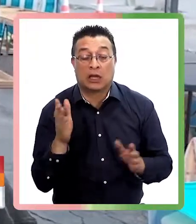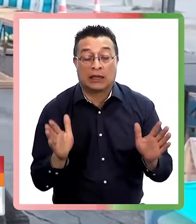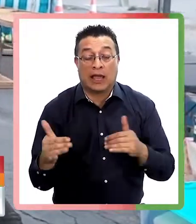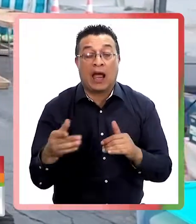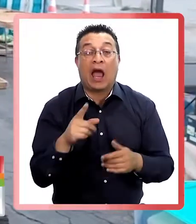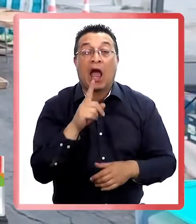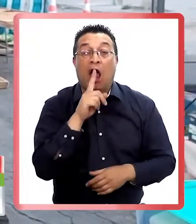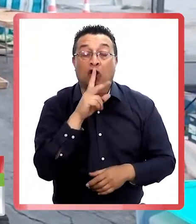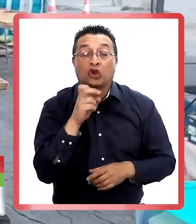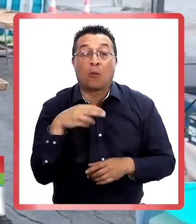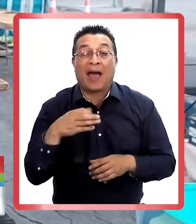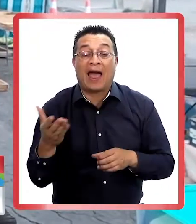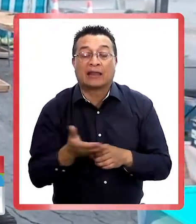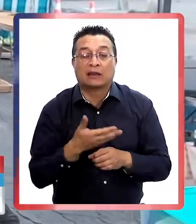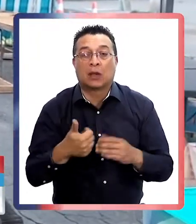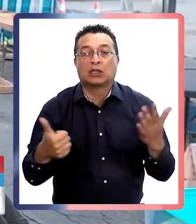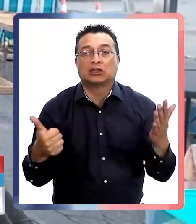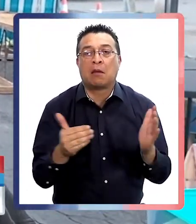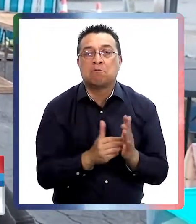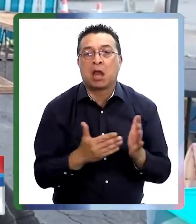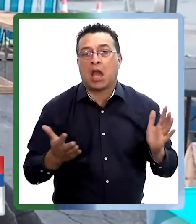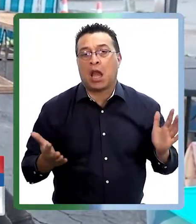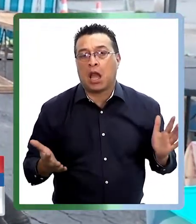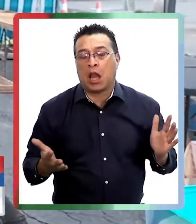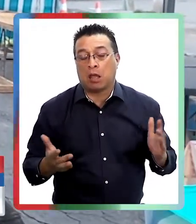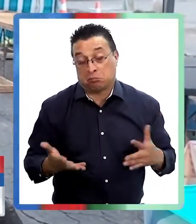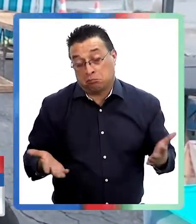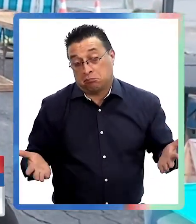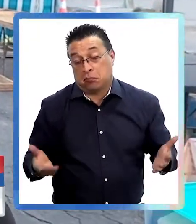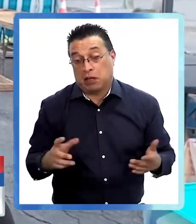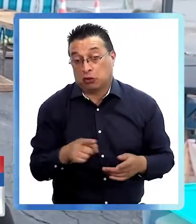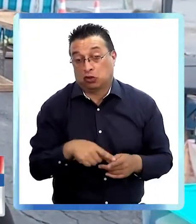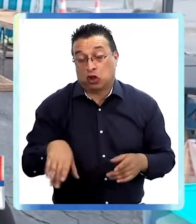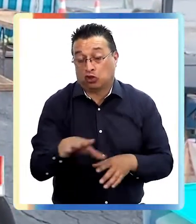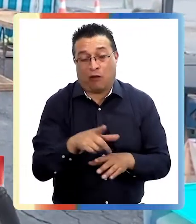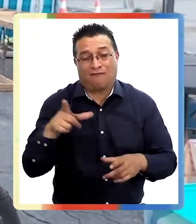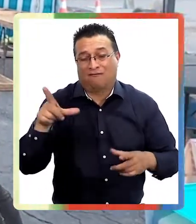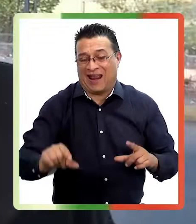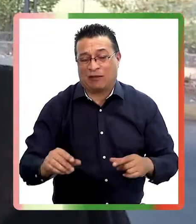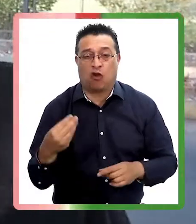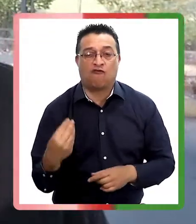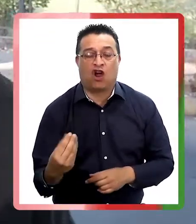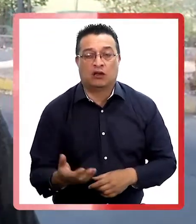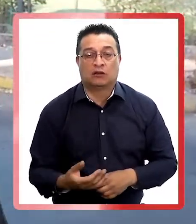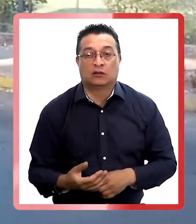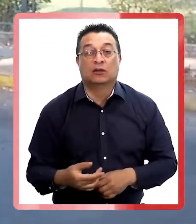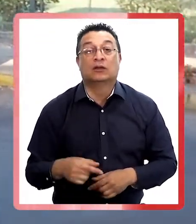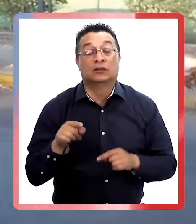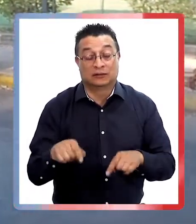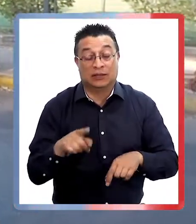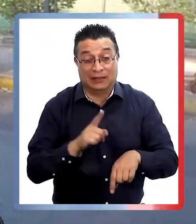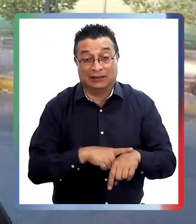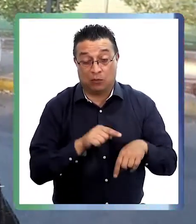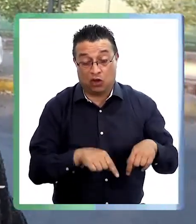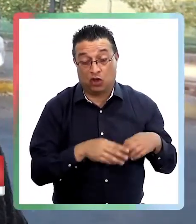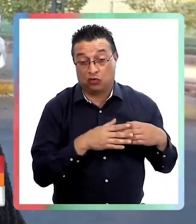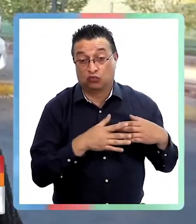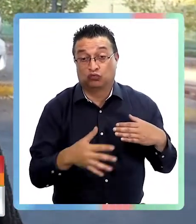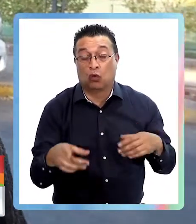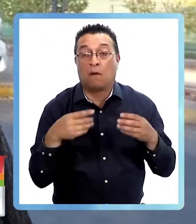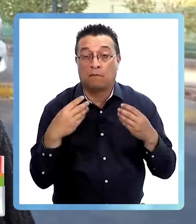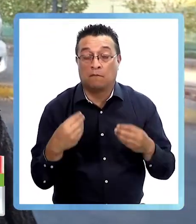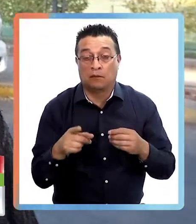caja de tomate a 6 lucas. Todo eso. Todo barato y bueno. Este tiempo ha estado bien la